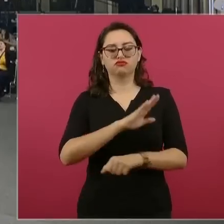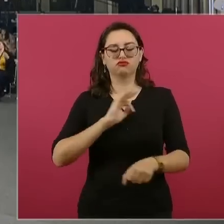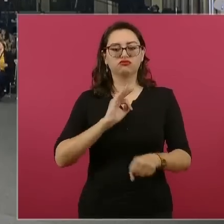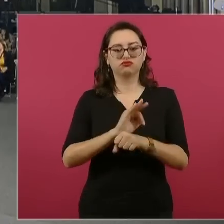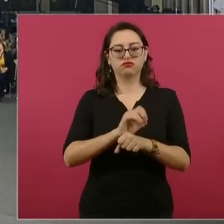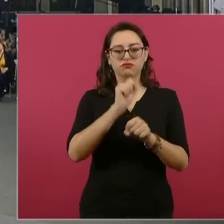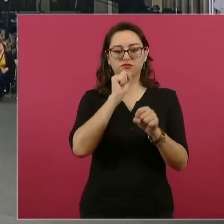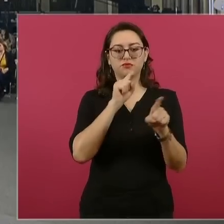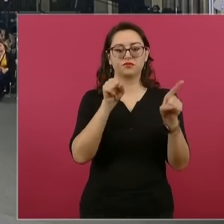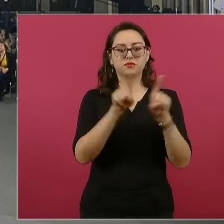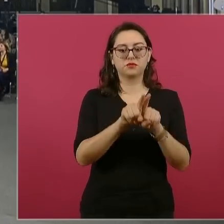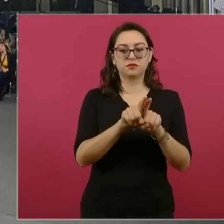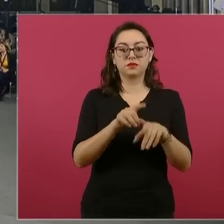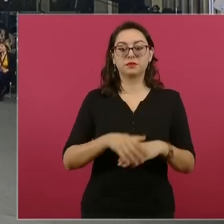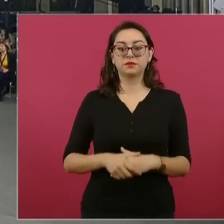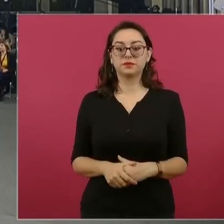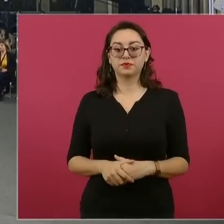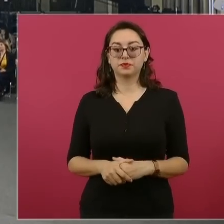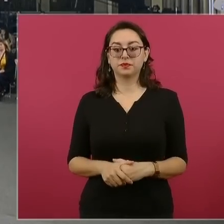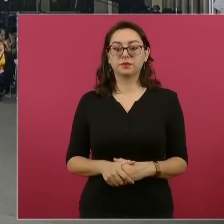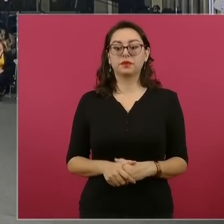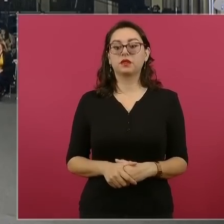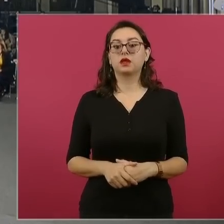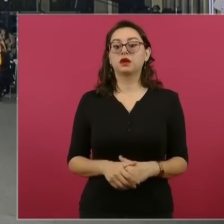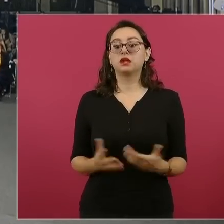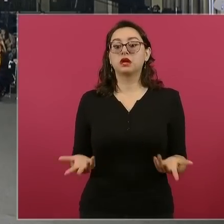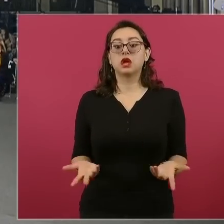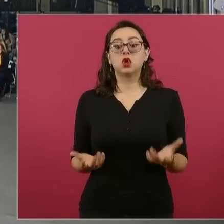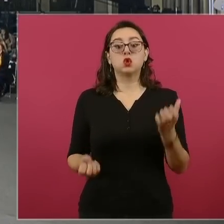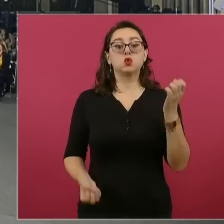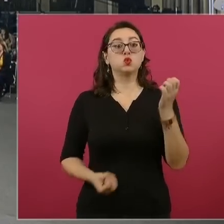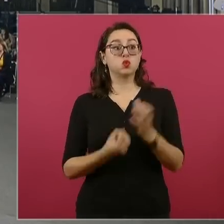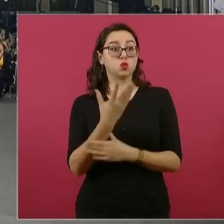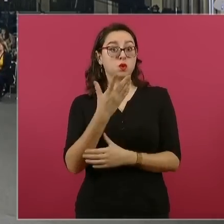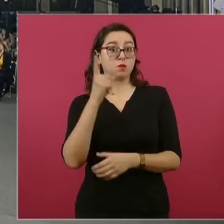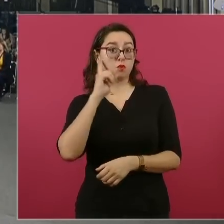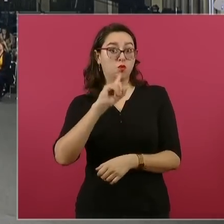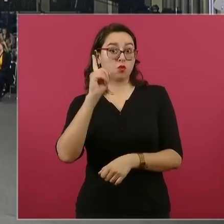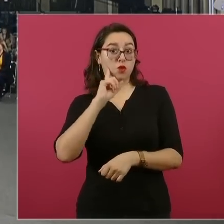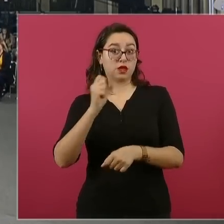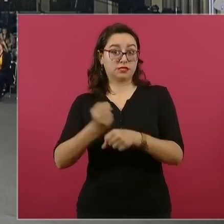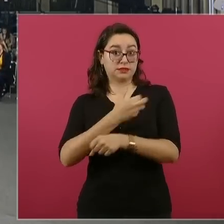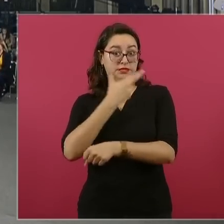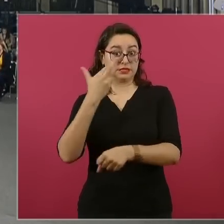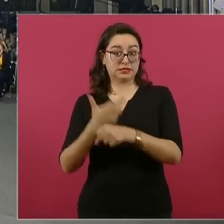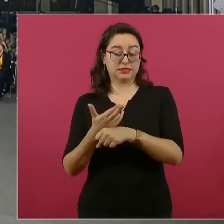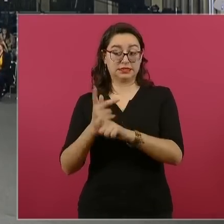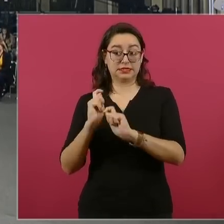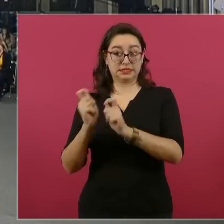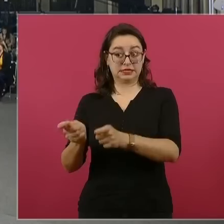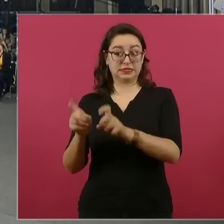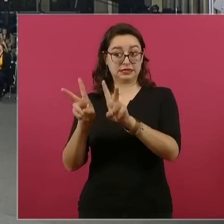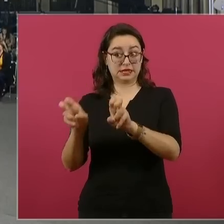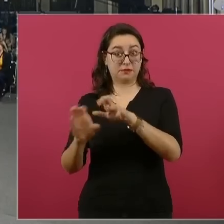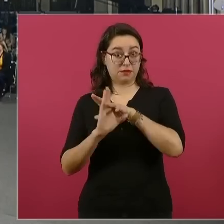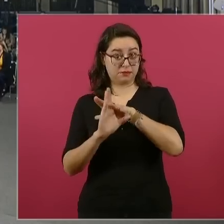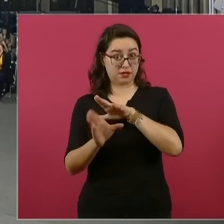con la nueva canciller sobre el tema migratorio también? Sí, por esta estamos ley que ya trabajando en